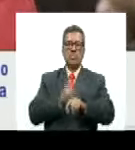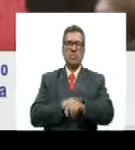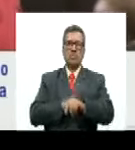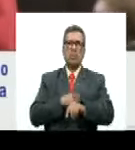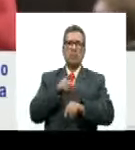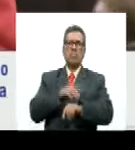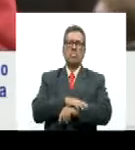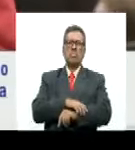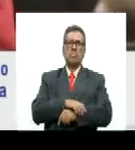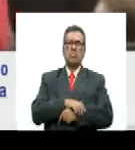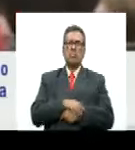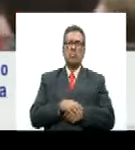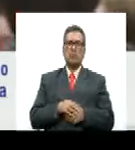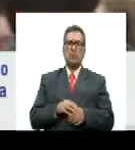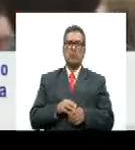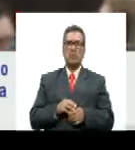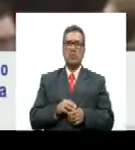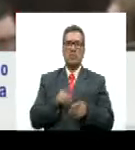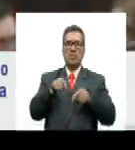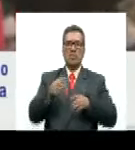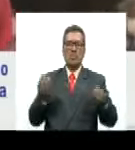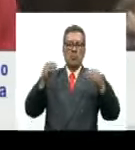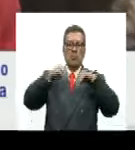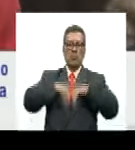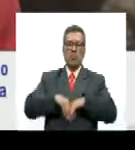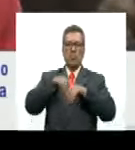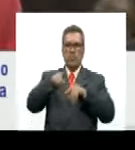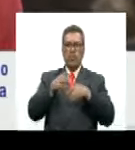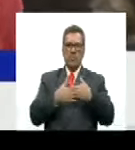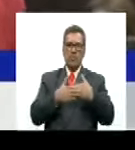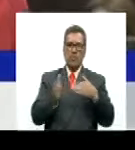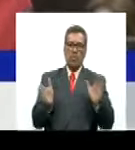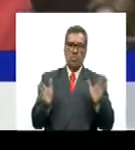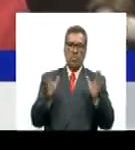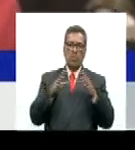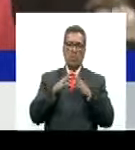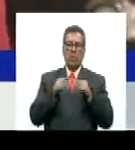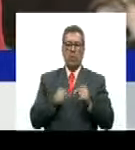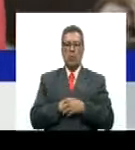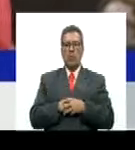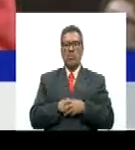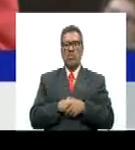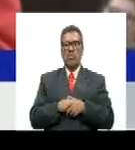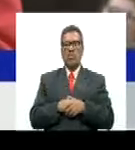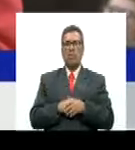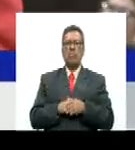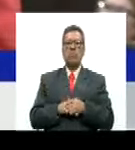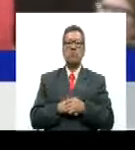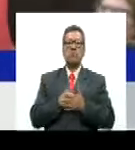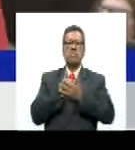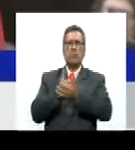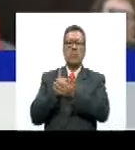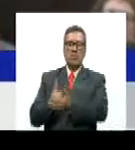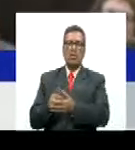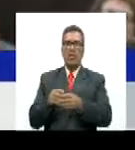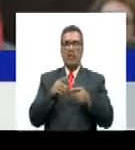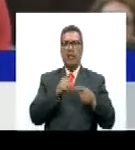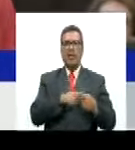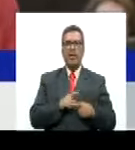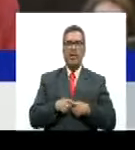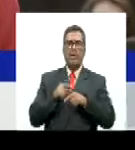contexto, este acuerdo abre nuevas perspectivas para una cooperación mucho más